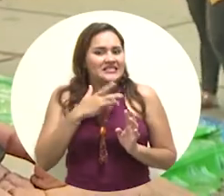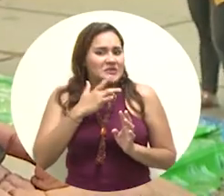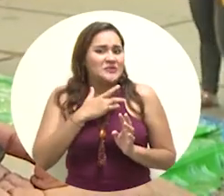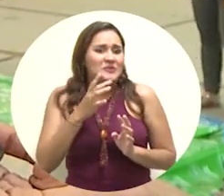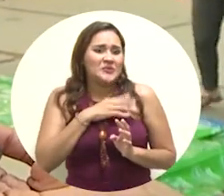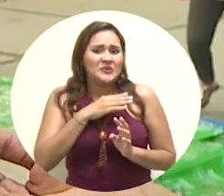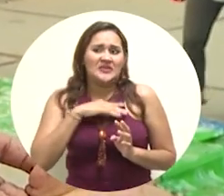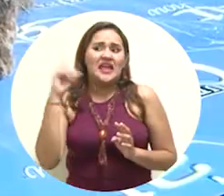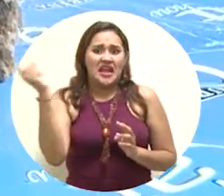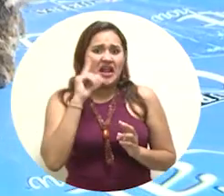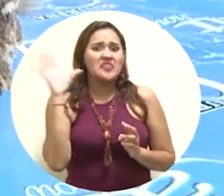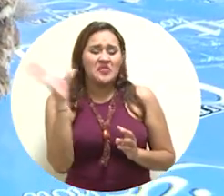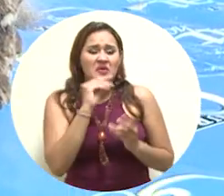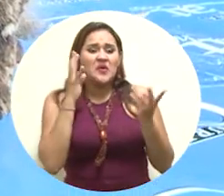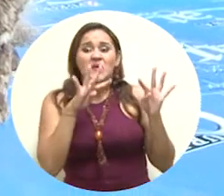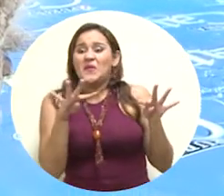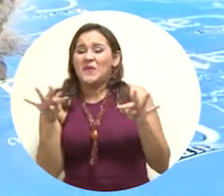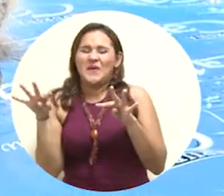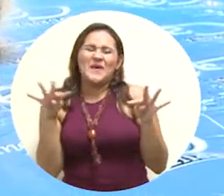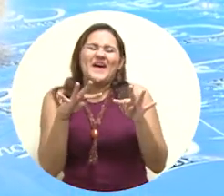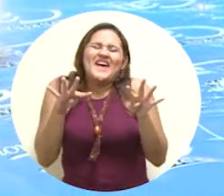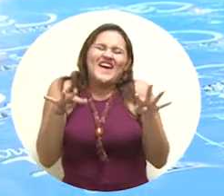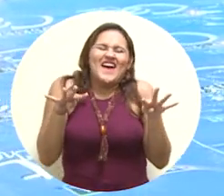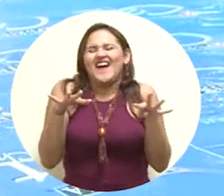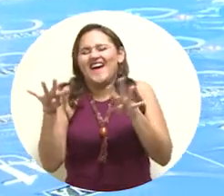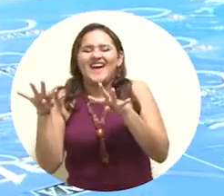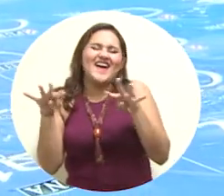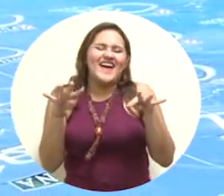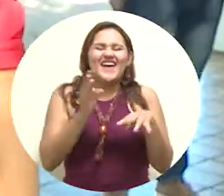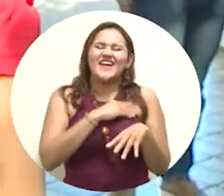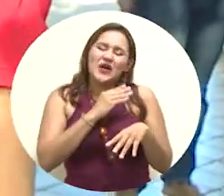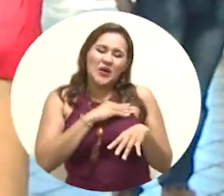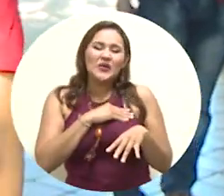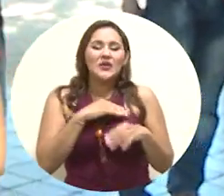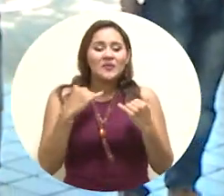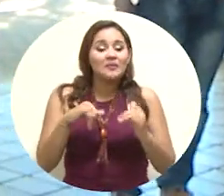los premios y con toda la actividad.